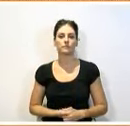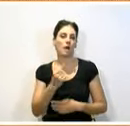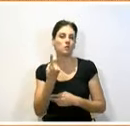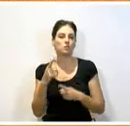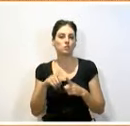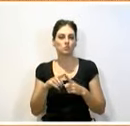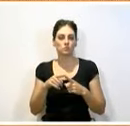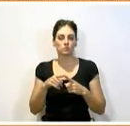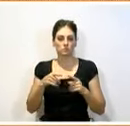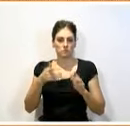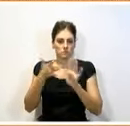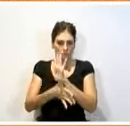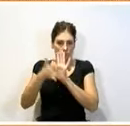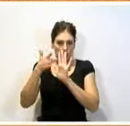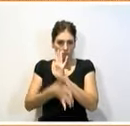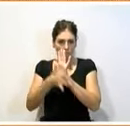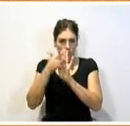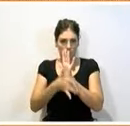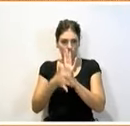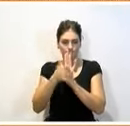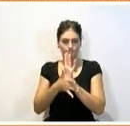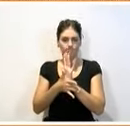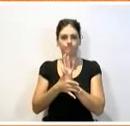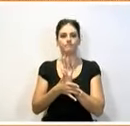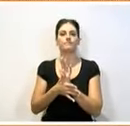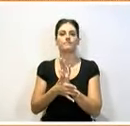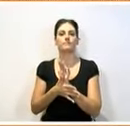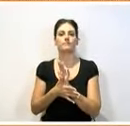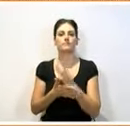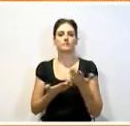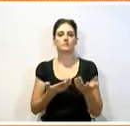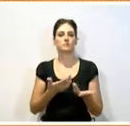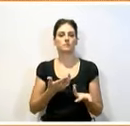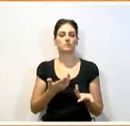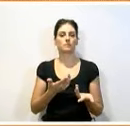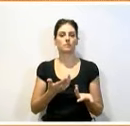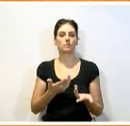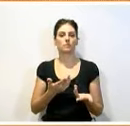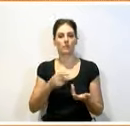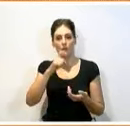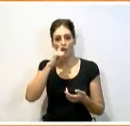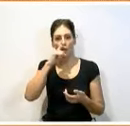gran relato de los grandes crímenes que el franquismo